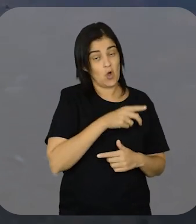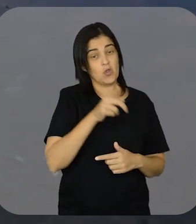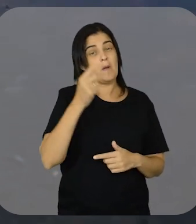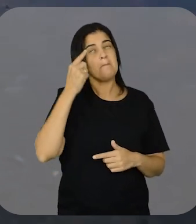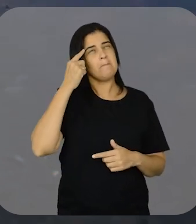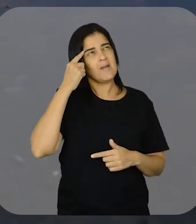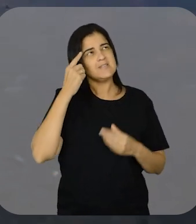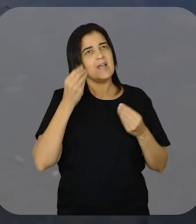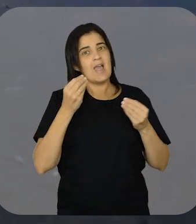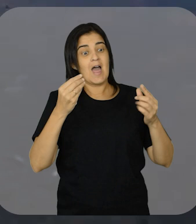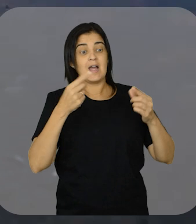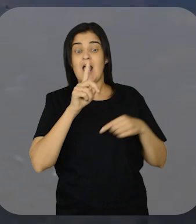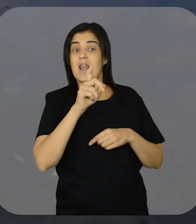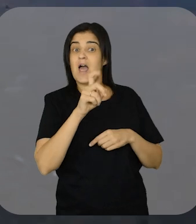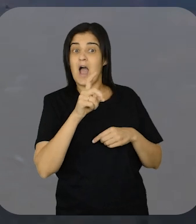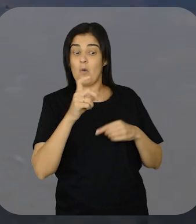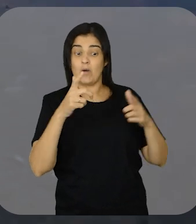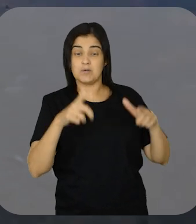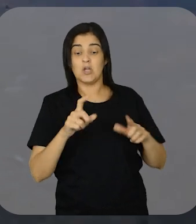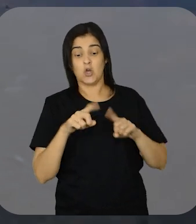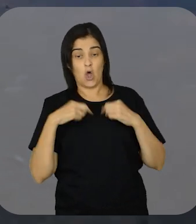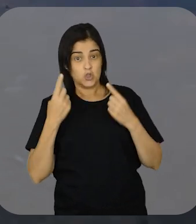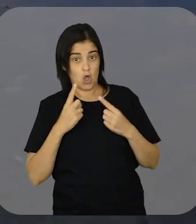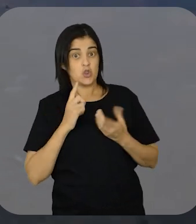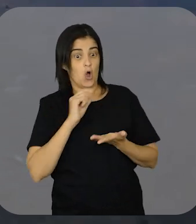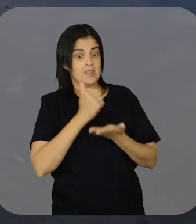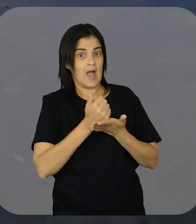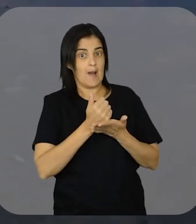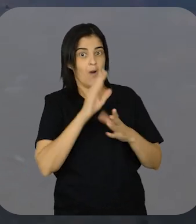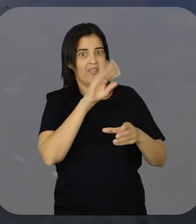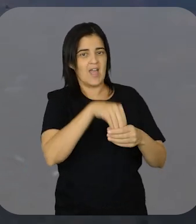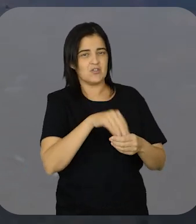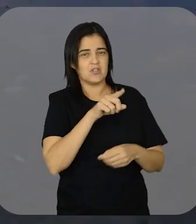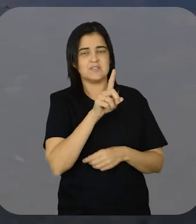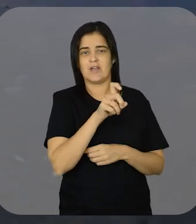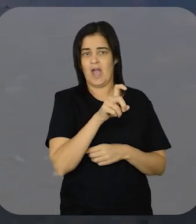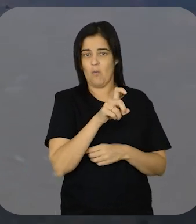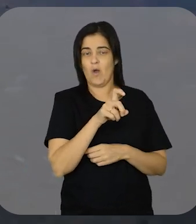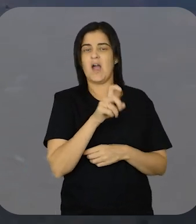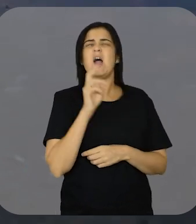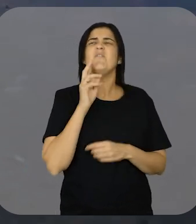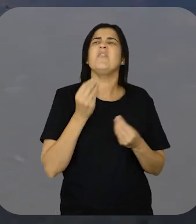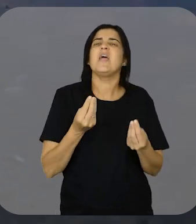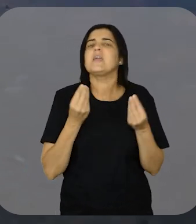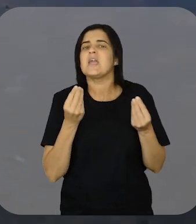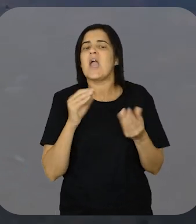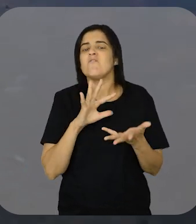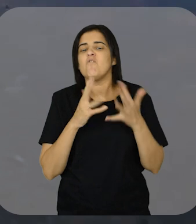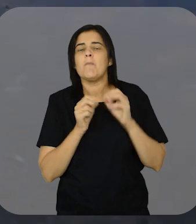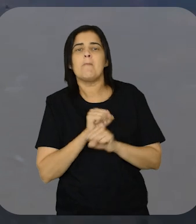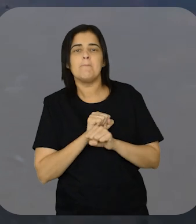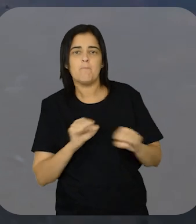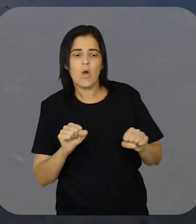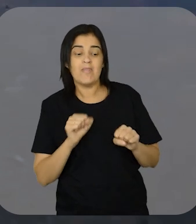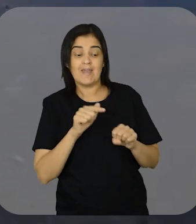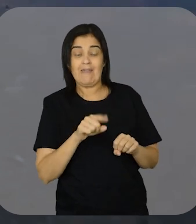el agua y nosotros como docentes estamos en esa agua, miremos a ver de qué manera podemos hacer que